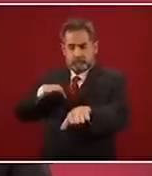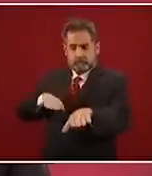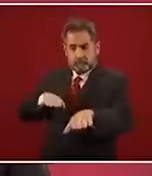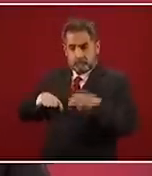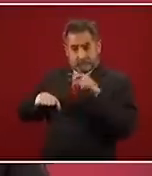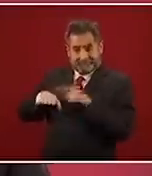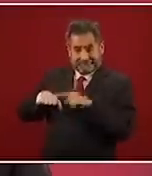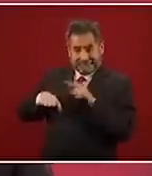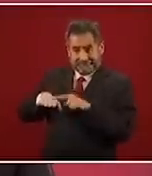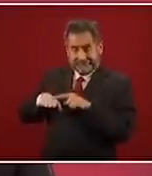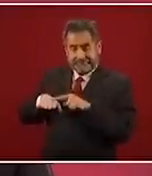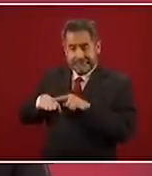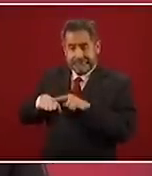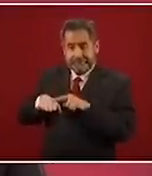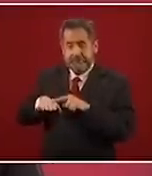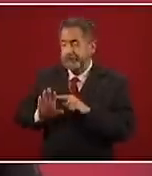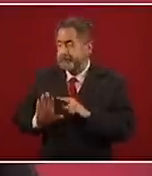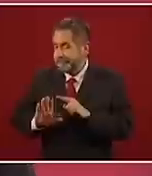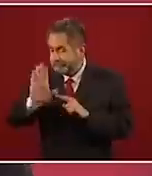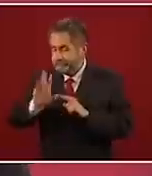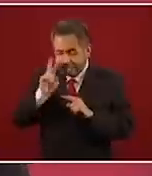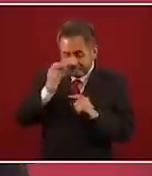de ellos se presume que